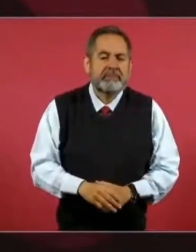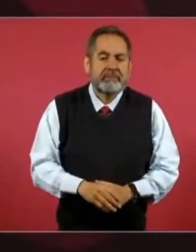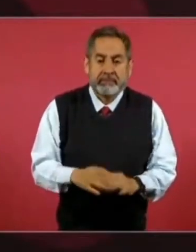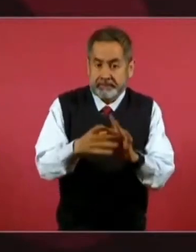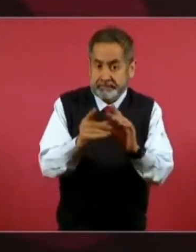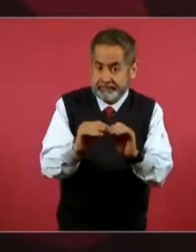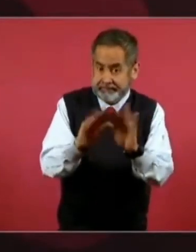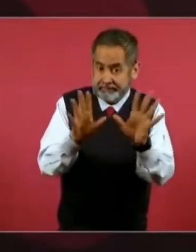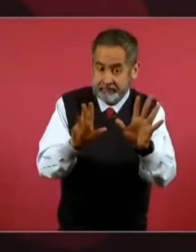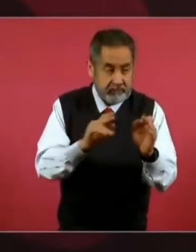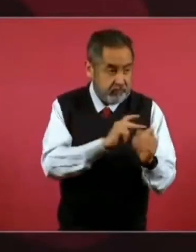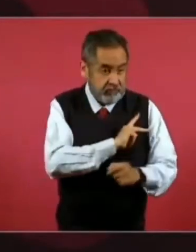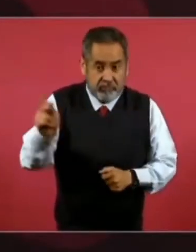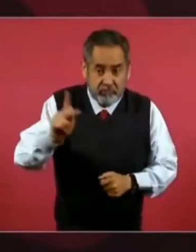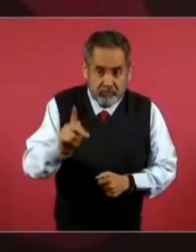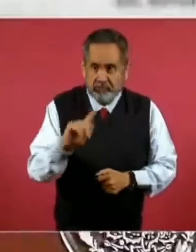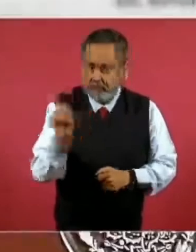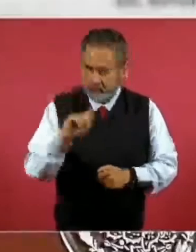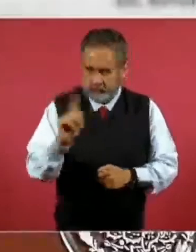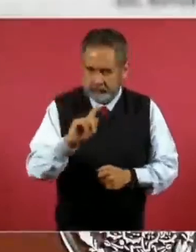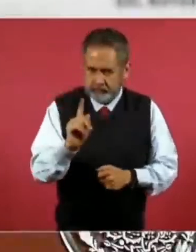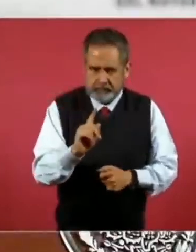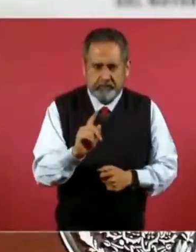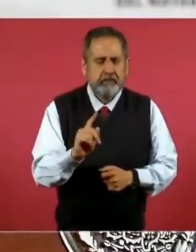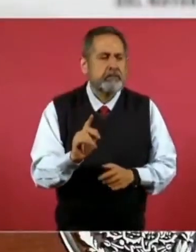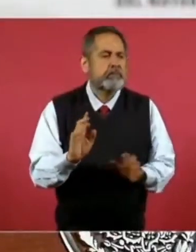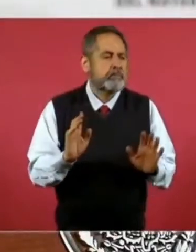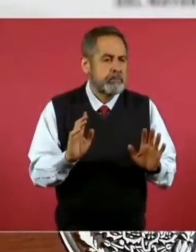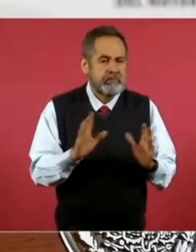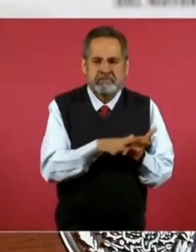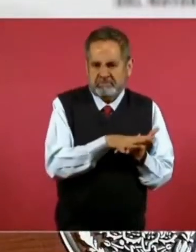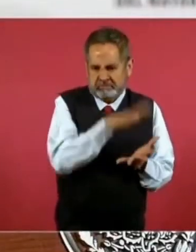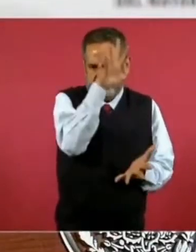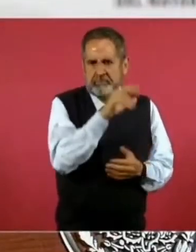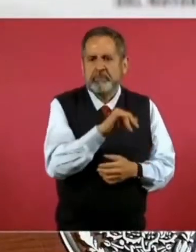Aclaro, no todos, pero sí